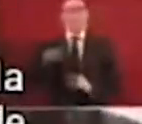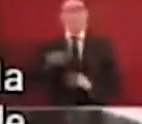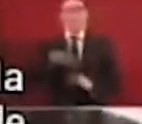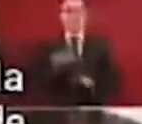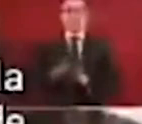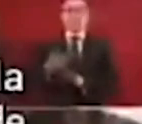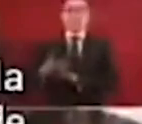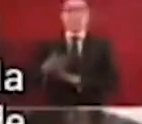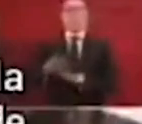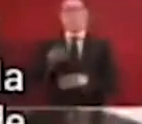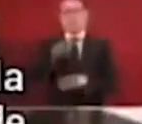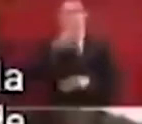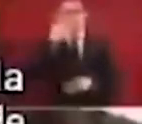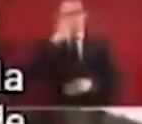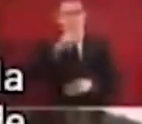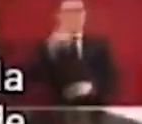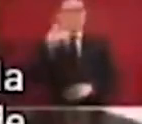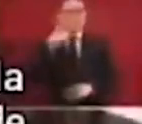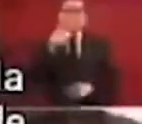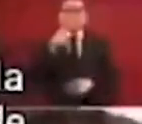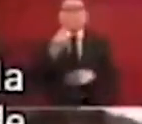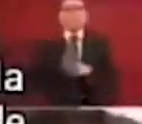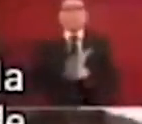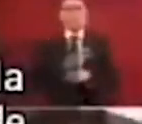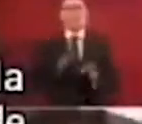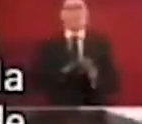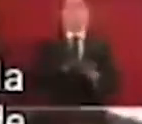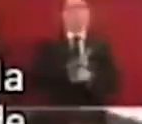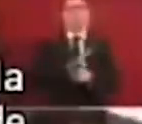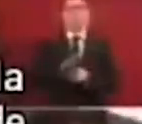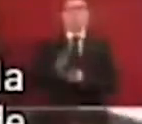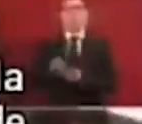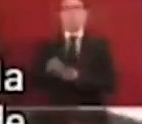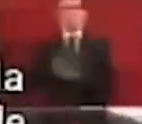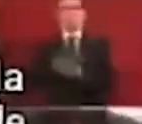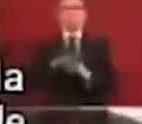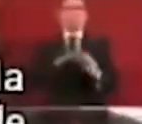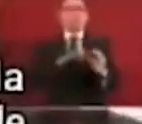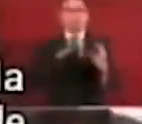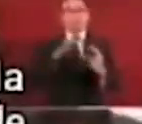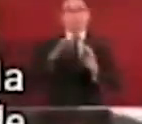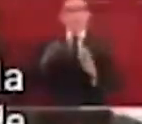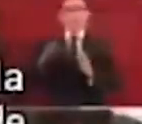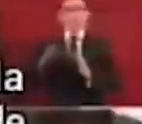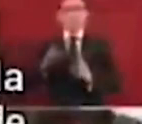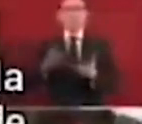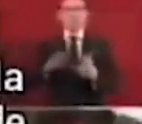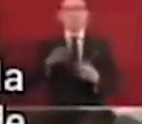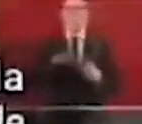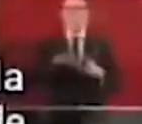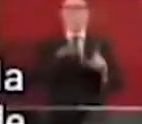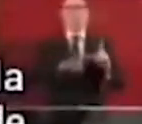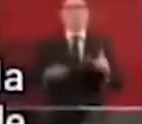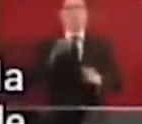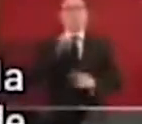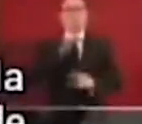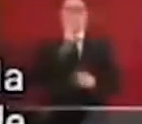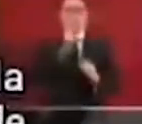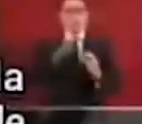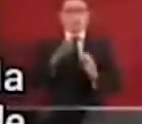usted supo de este caso pero además como se va a vigilar en esta contingencia este tipo de situaciones a nivel nacional en sus